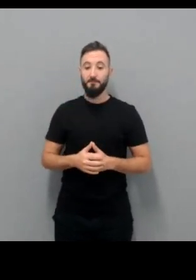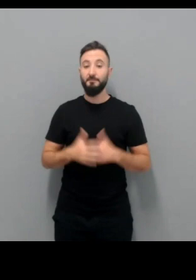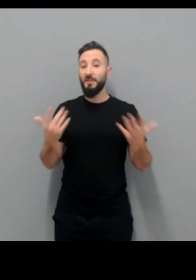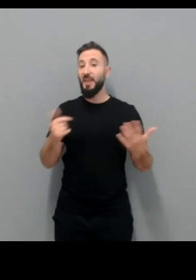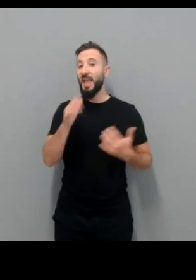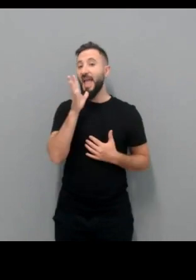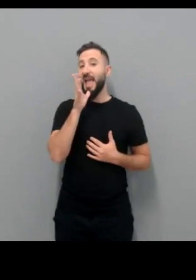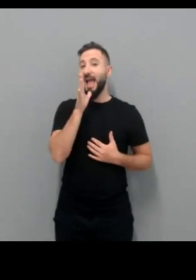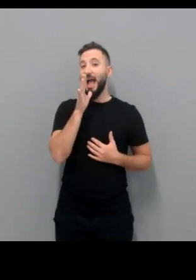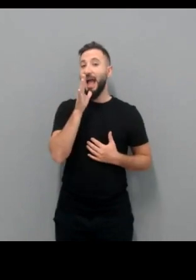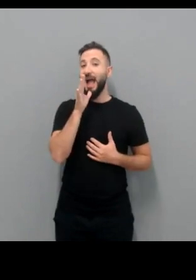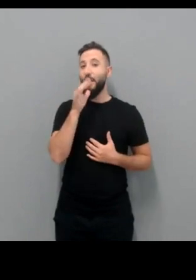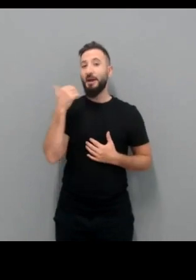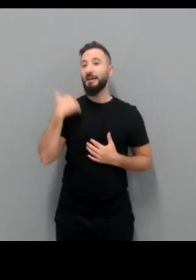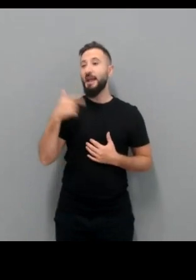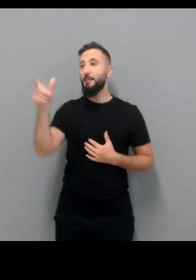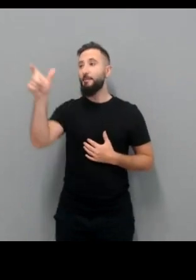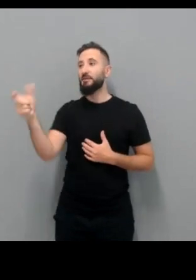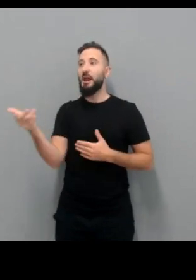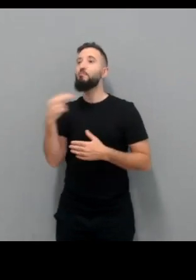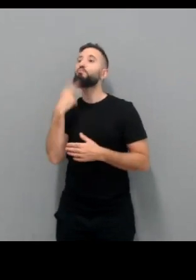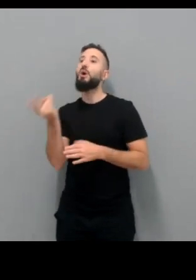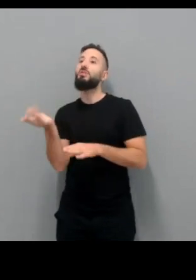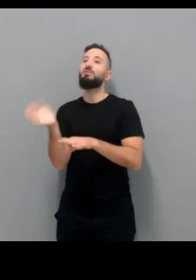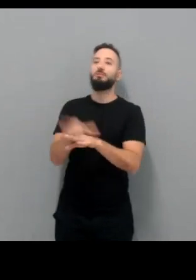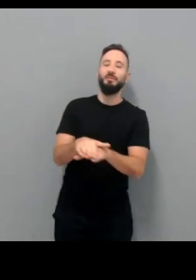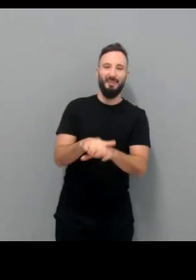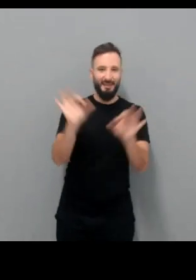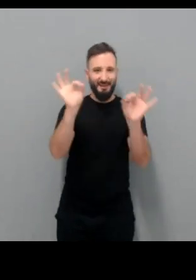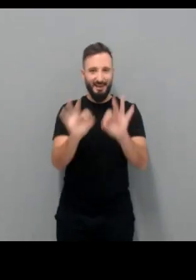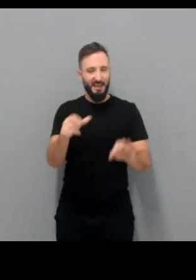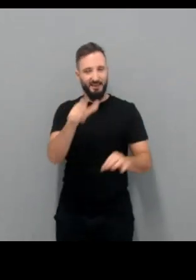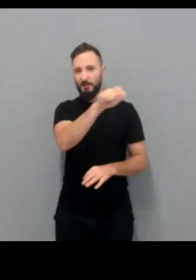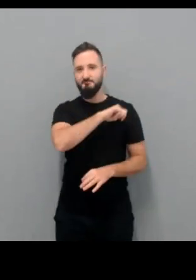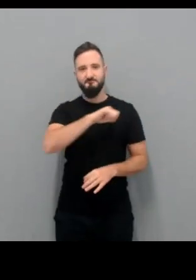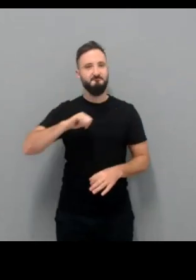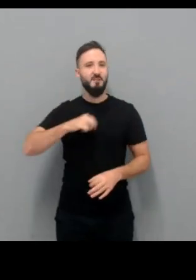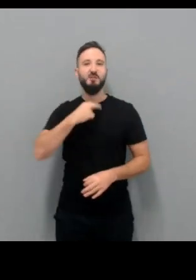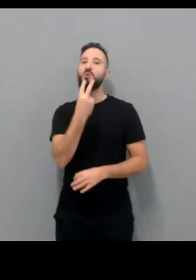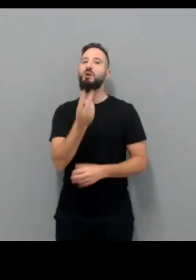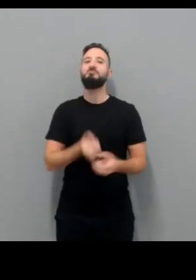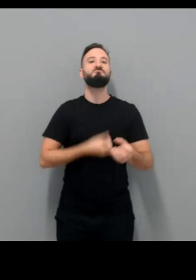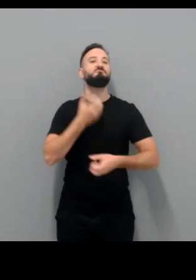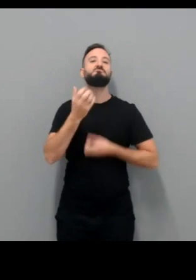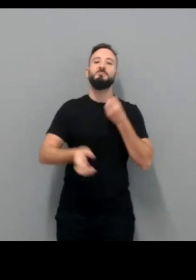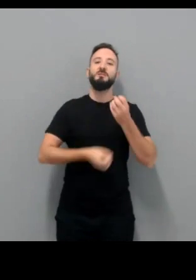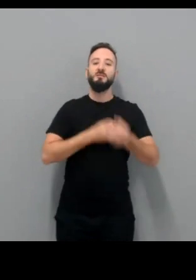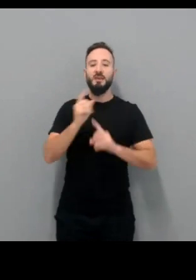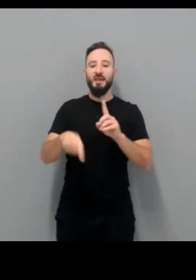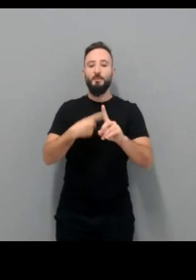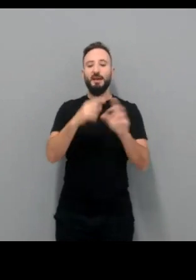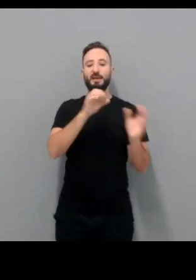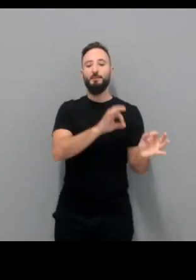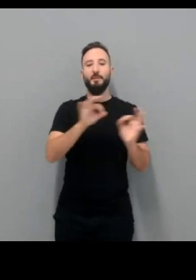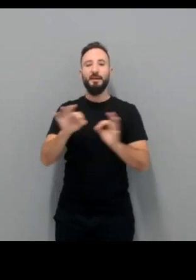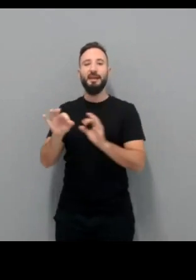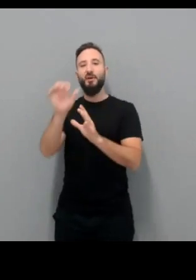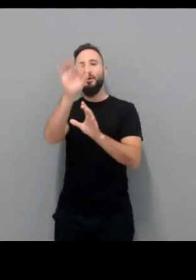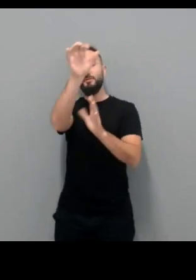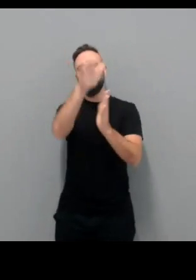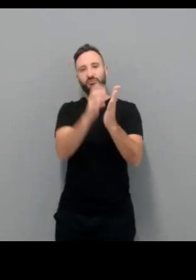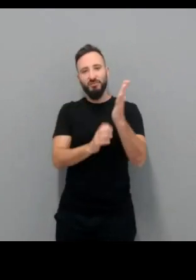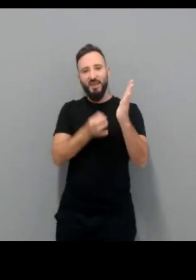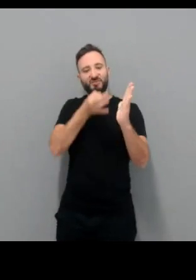Ahora ya nadie habla por ella, es ella la que habla por ella, y os ha preparado un pequeño discurso de